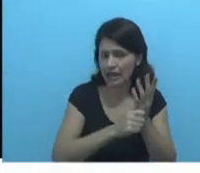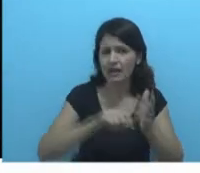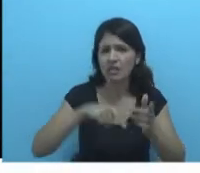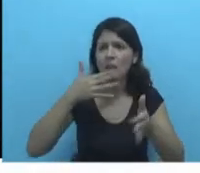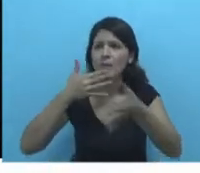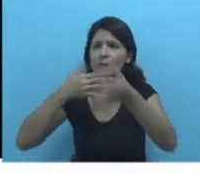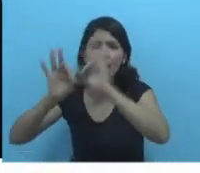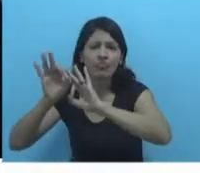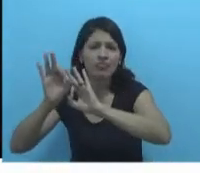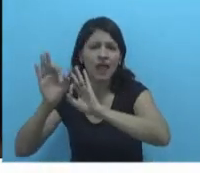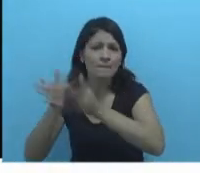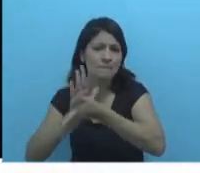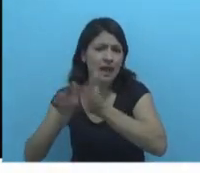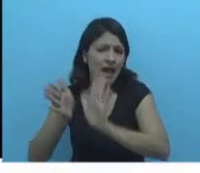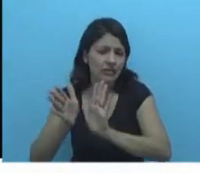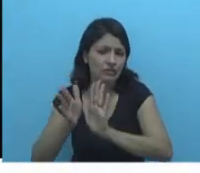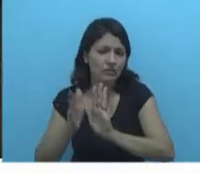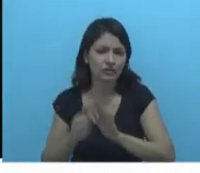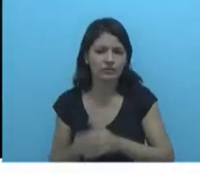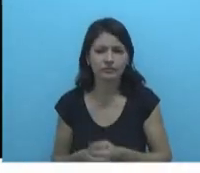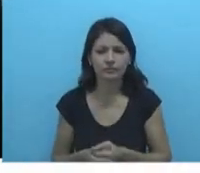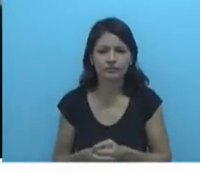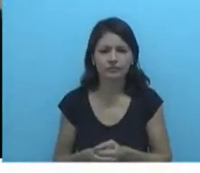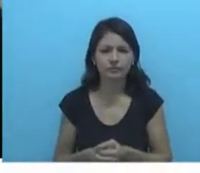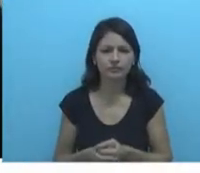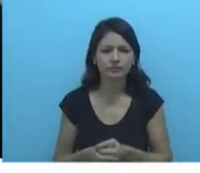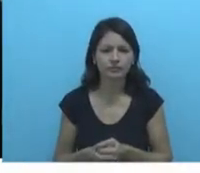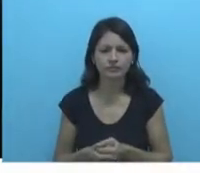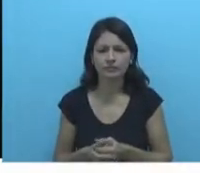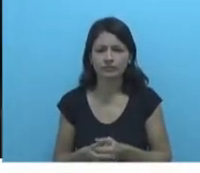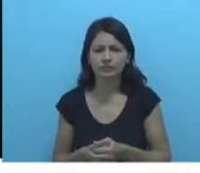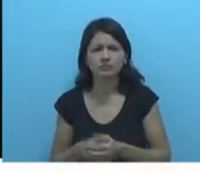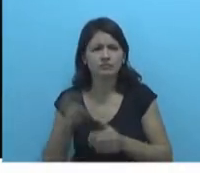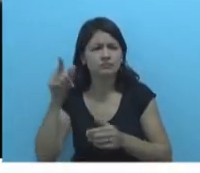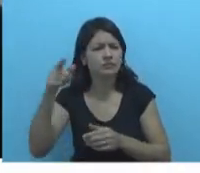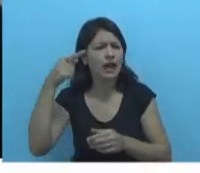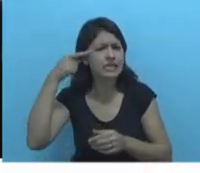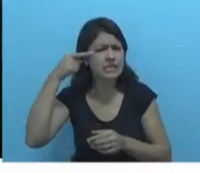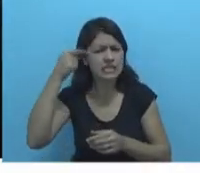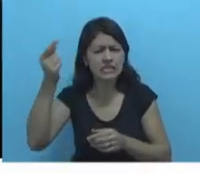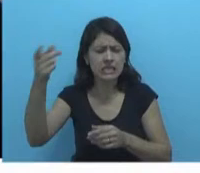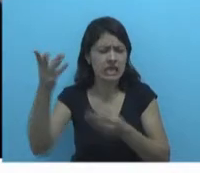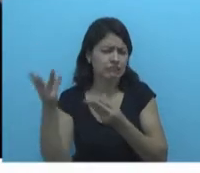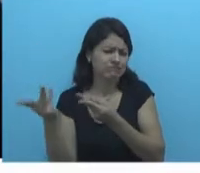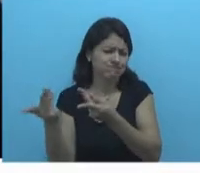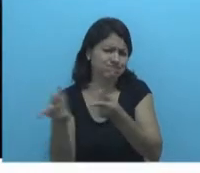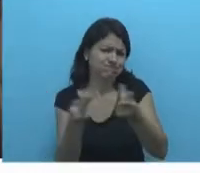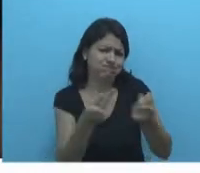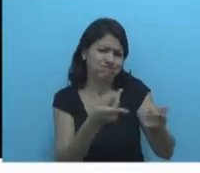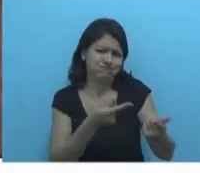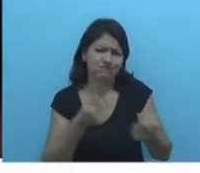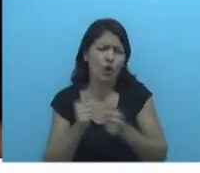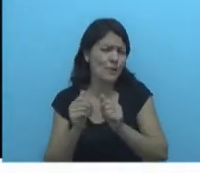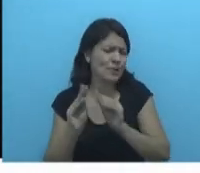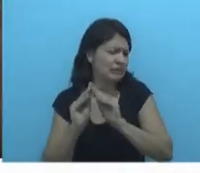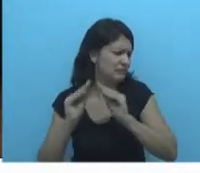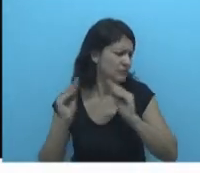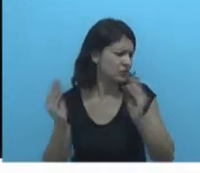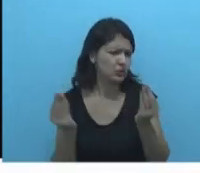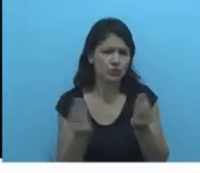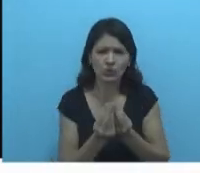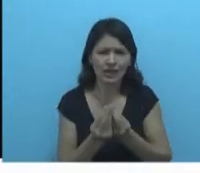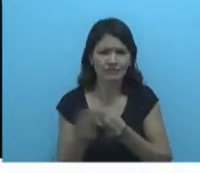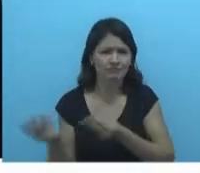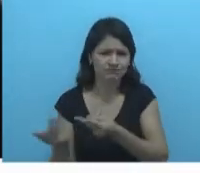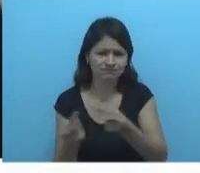exterior. China está comprando absolutamente todo, podría comprar absolutamente toda la producción de la carne. El tema es